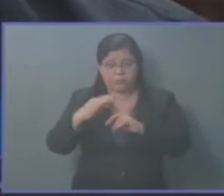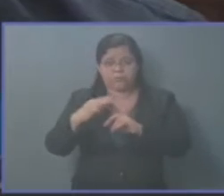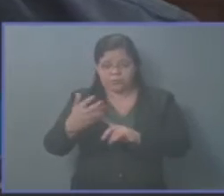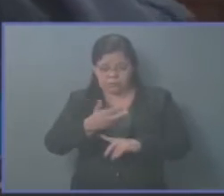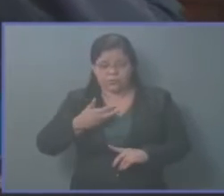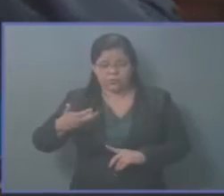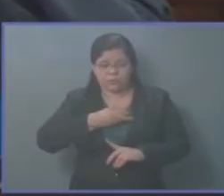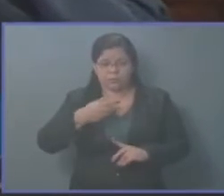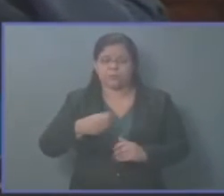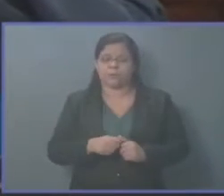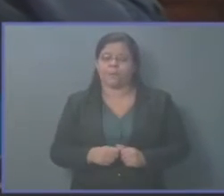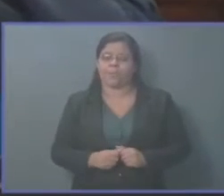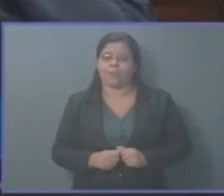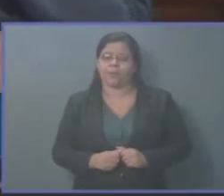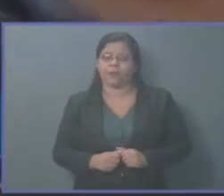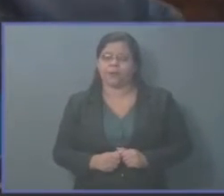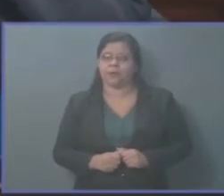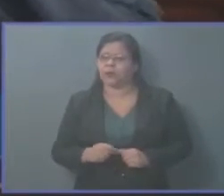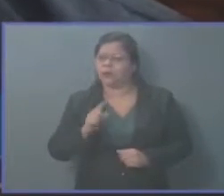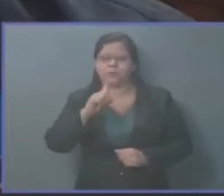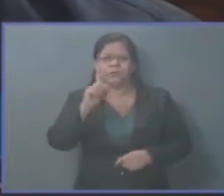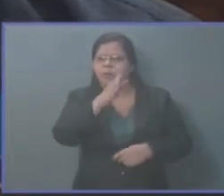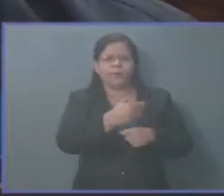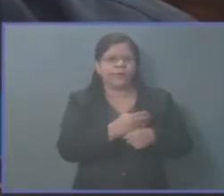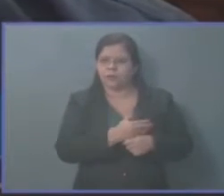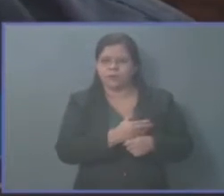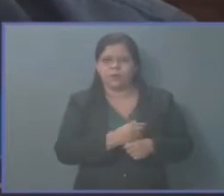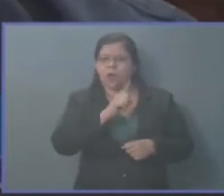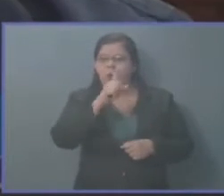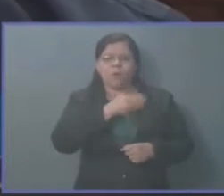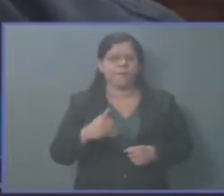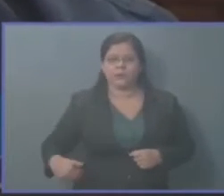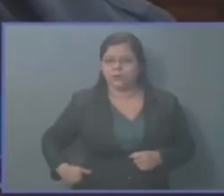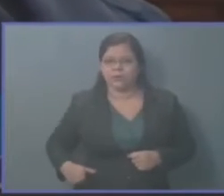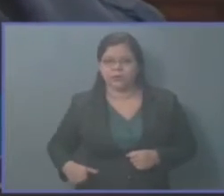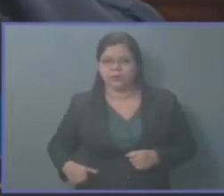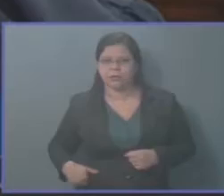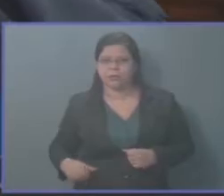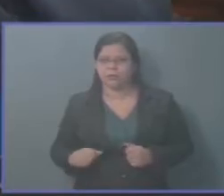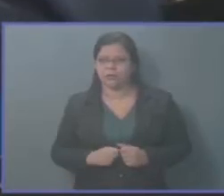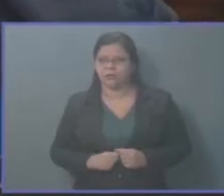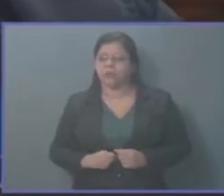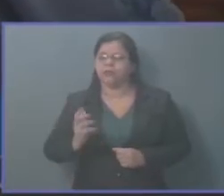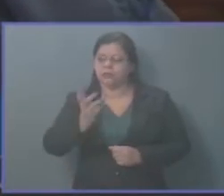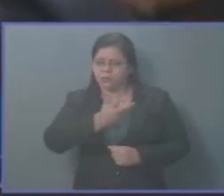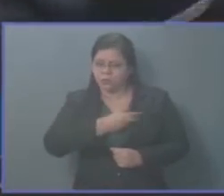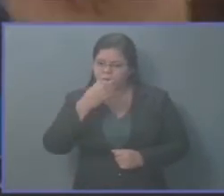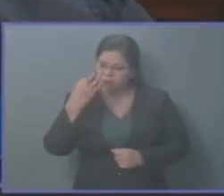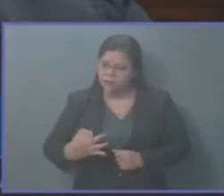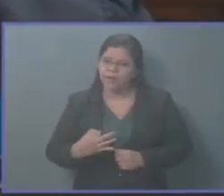Nosotros le debemos al pueblo, no a un partido político, no a un presidente de la República. Le